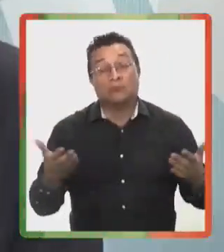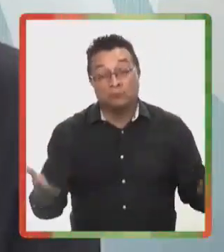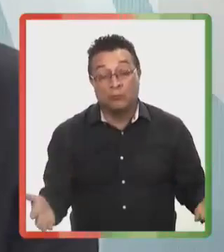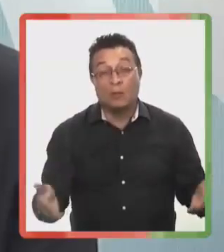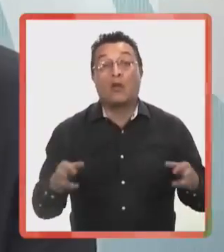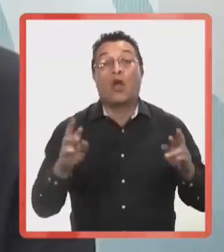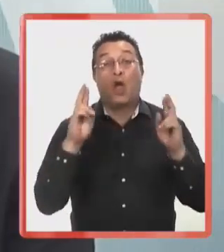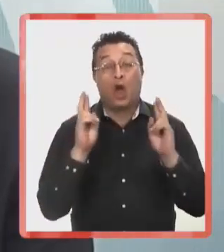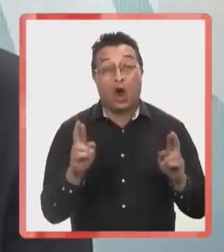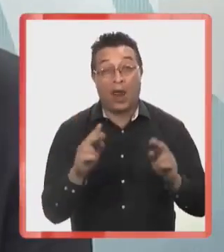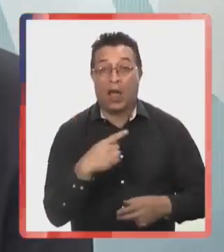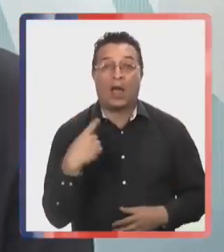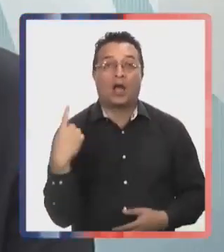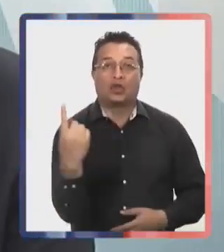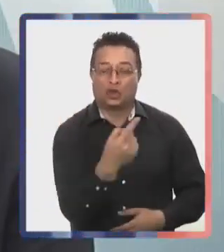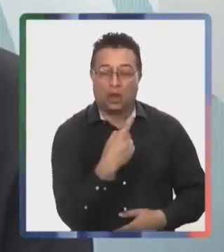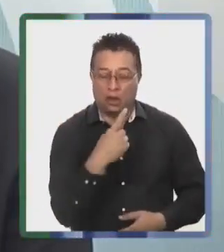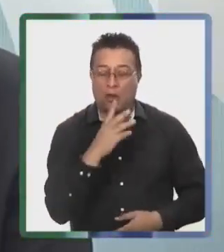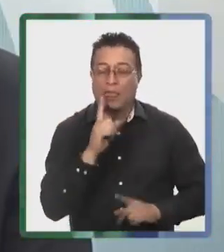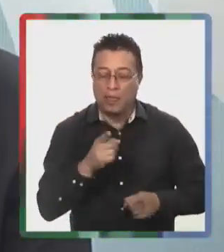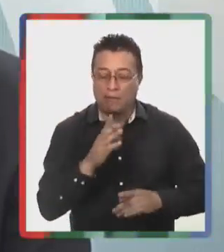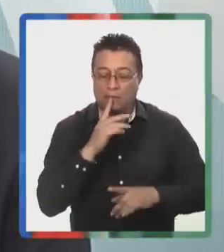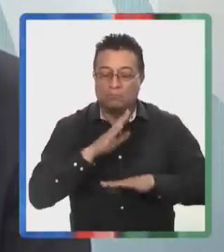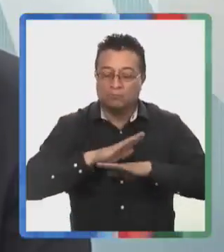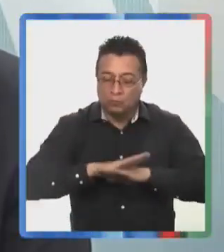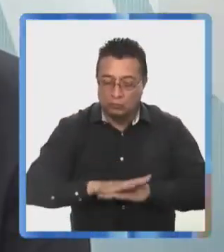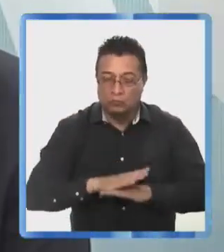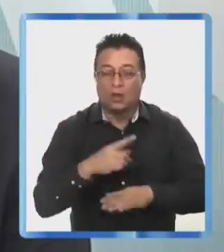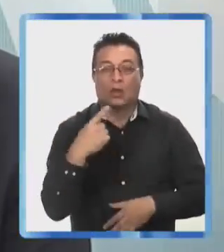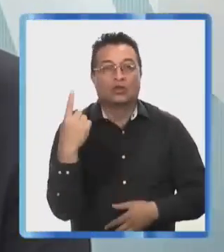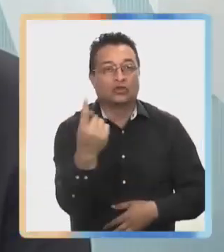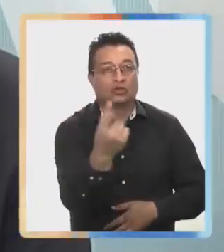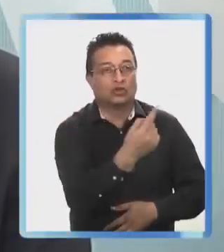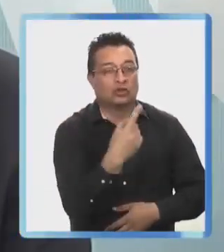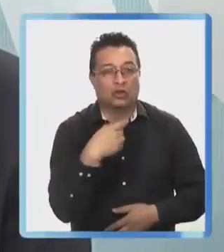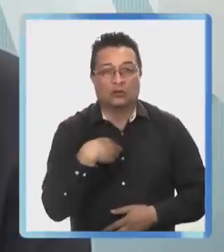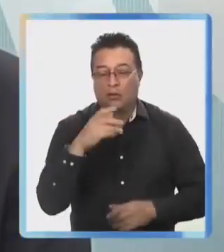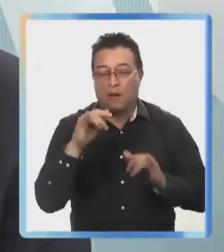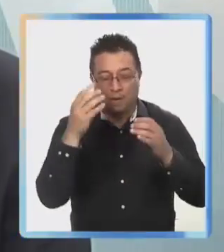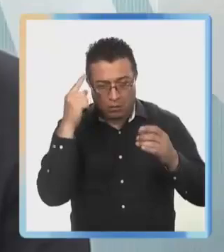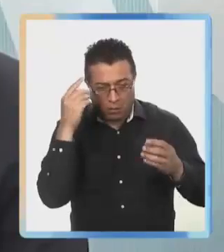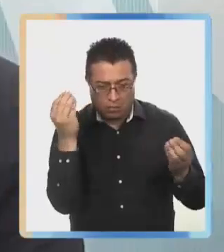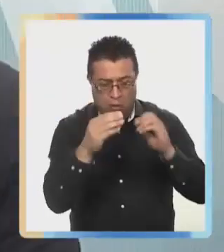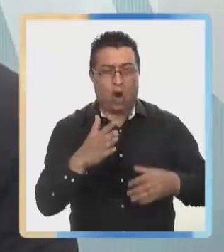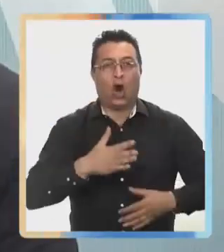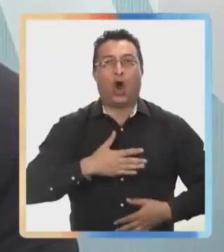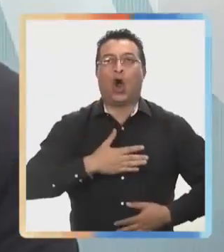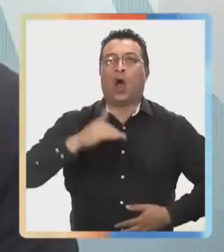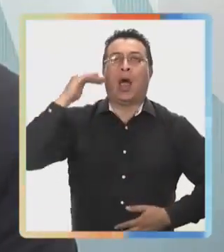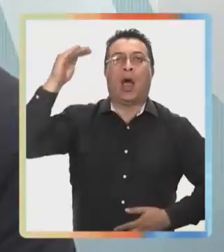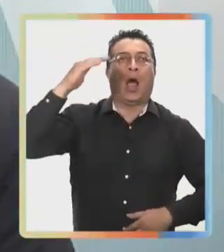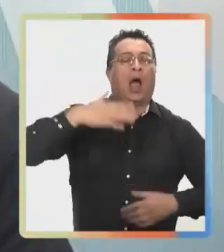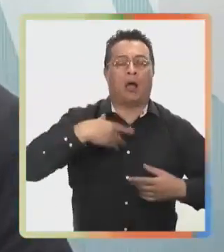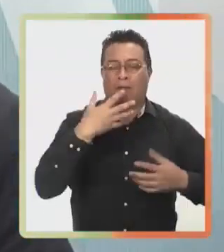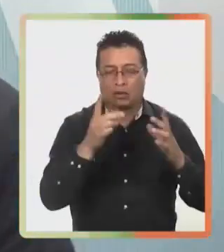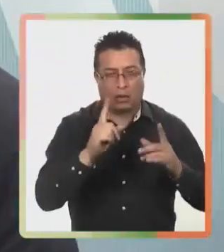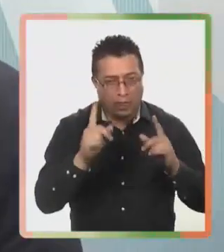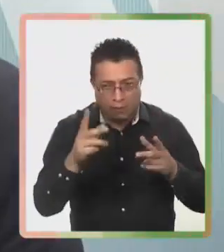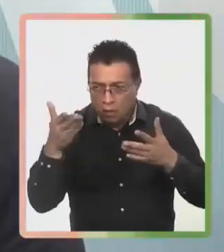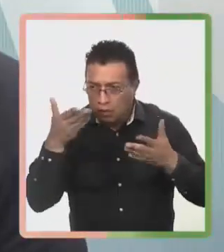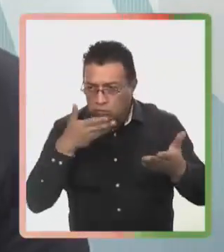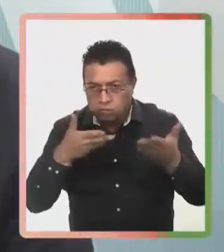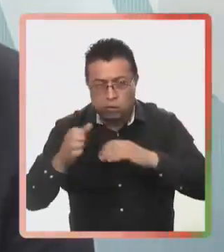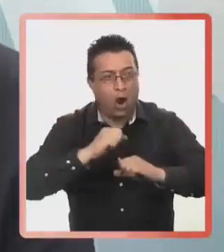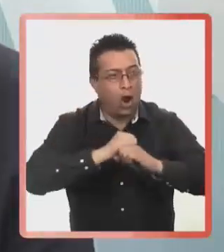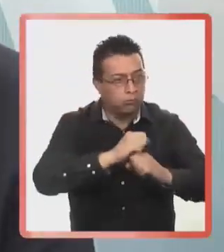bueno, ojalá que todos tengamos la humildad de entender que ninguna de nuestras propias fórmulas es la última, sino que tenemos que